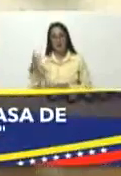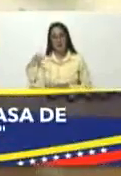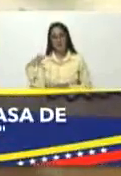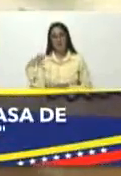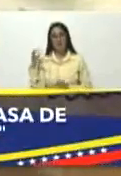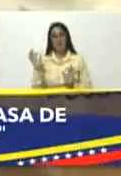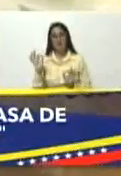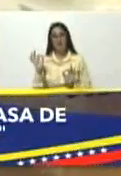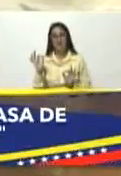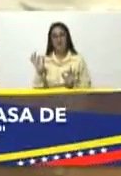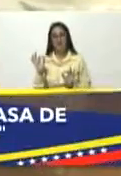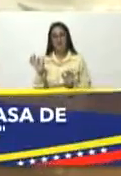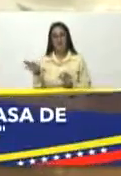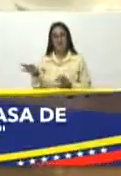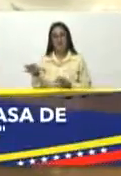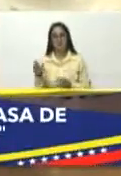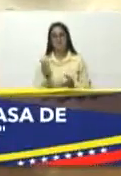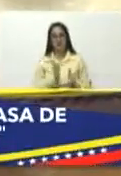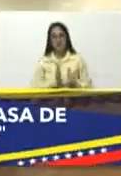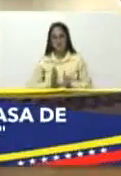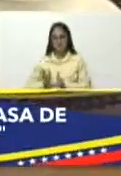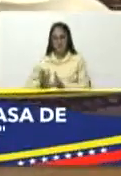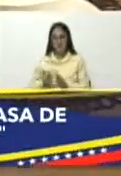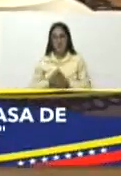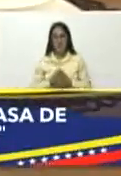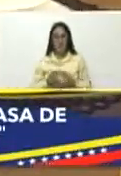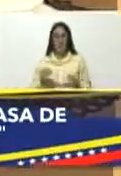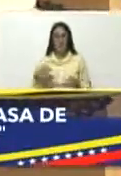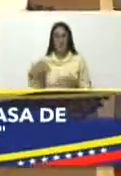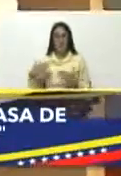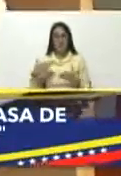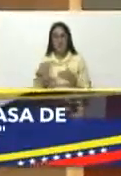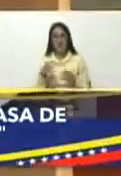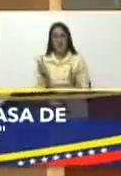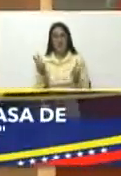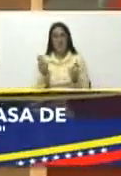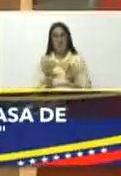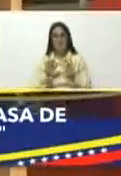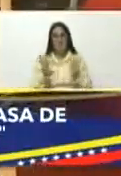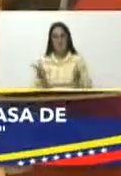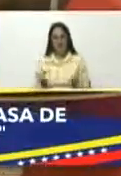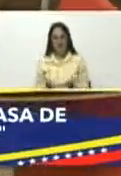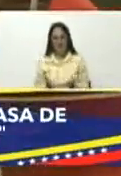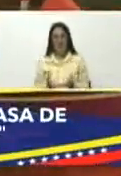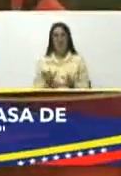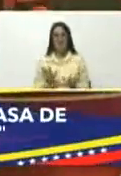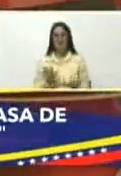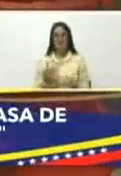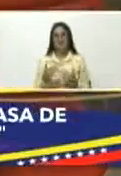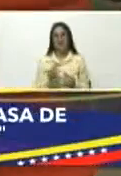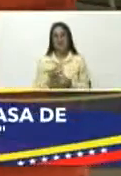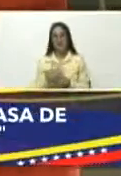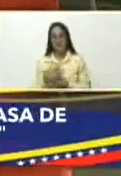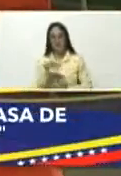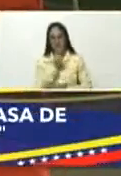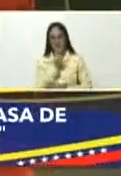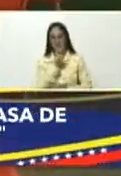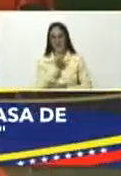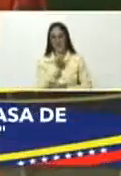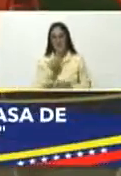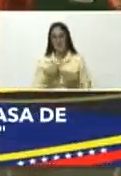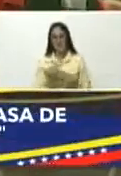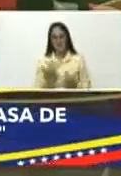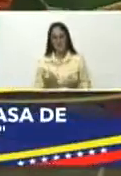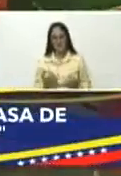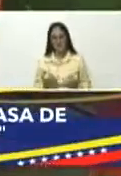retomar muchas cosas que se nos habían ido quedando por el tema de la pandemia y muchas otras situaciones difíciles. Pero aquí